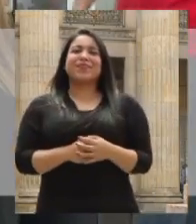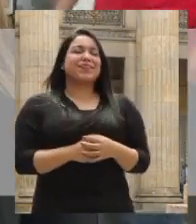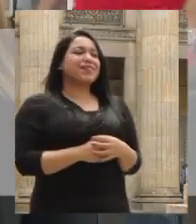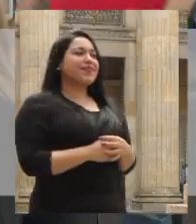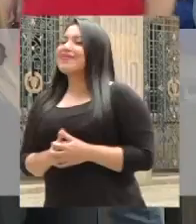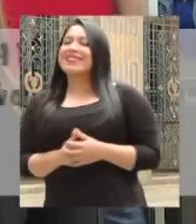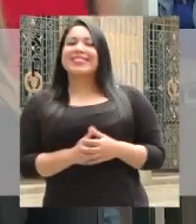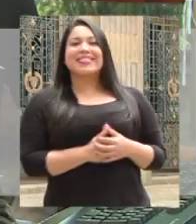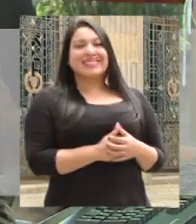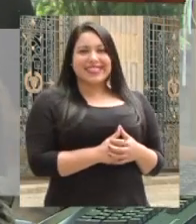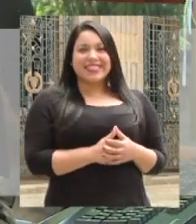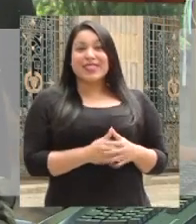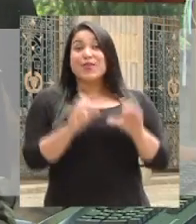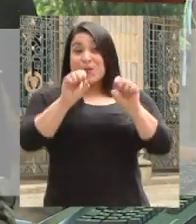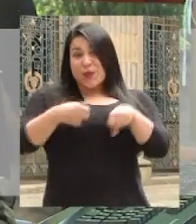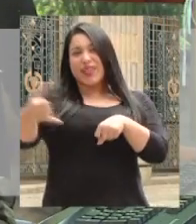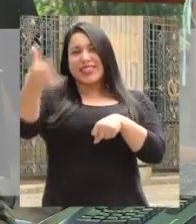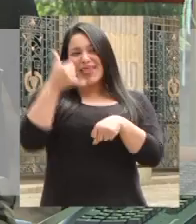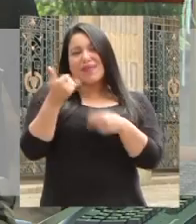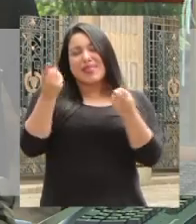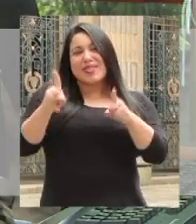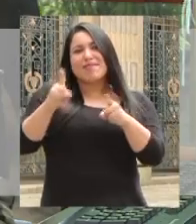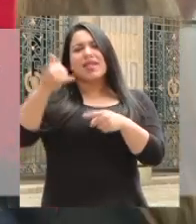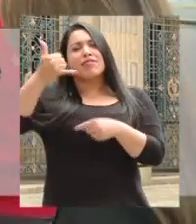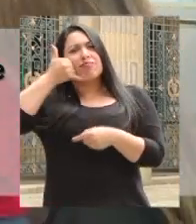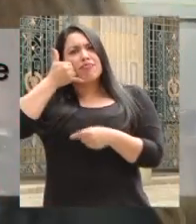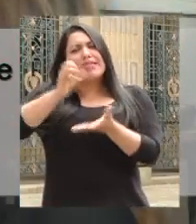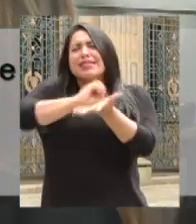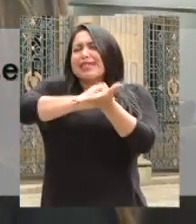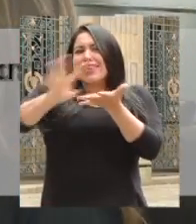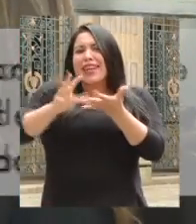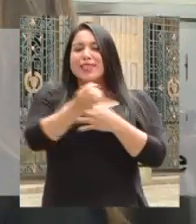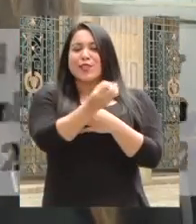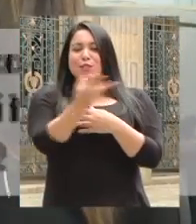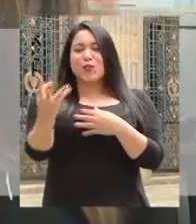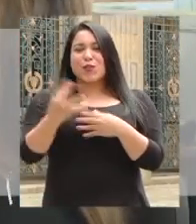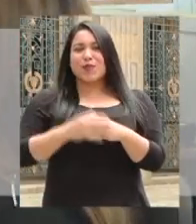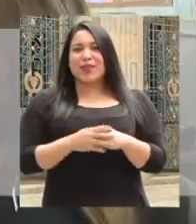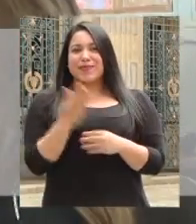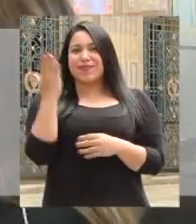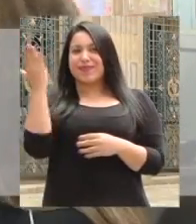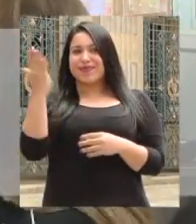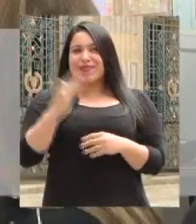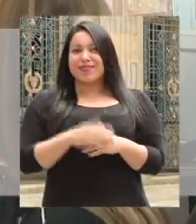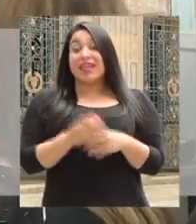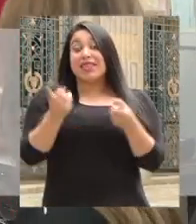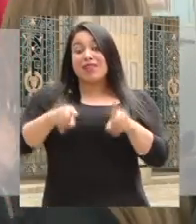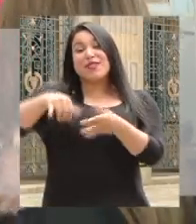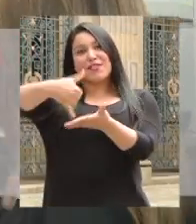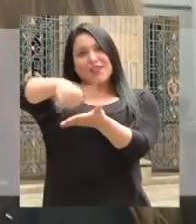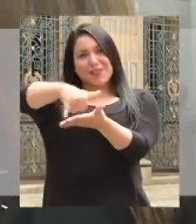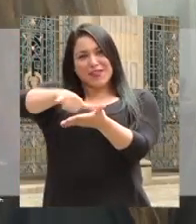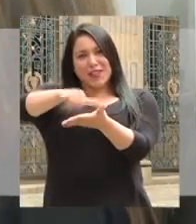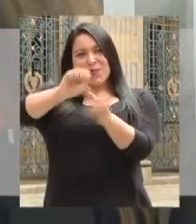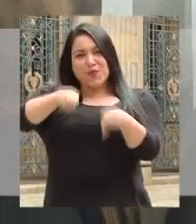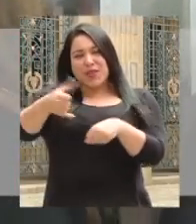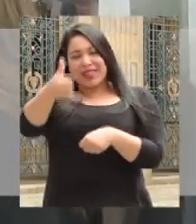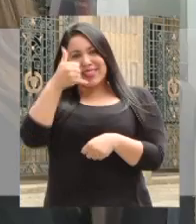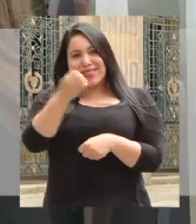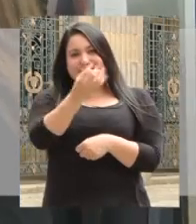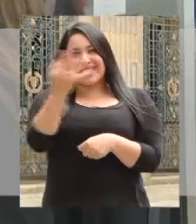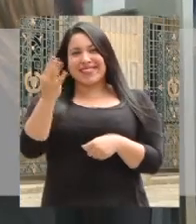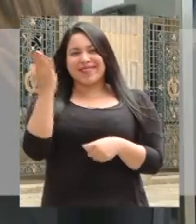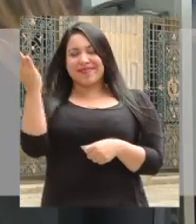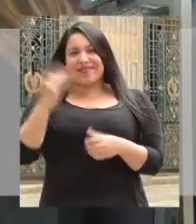de lunes a viernes de igual forma puede comunicarse con la unidad de atención al ciudadano a través de nuestra línea nacional gratuita 01 8000